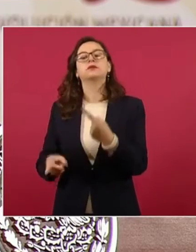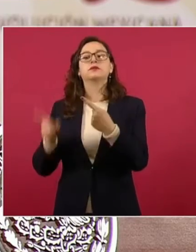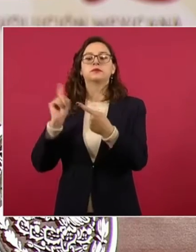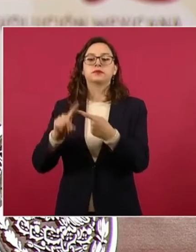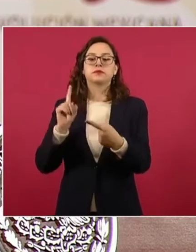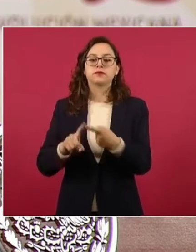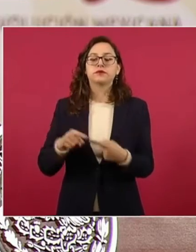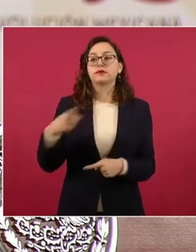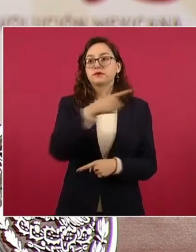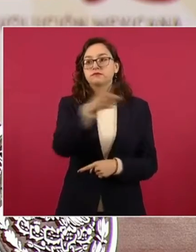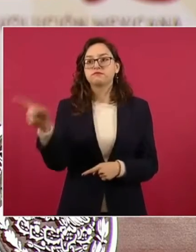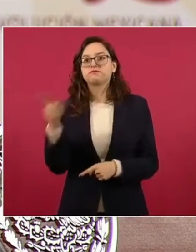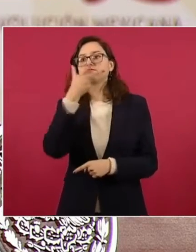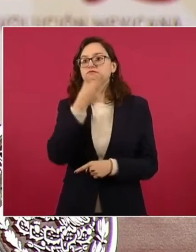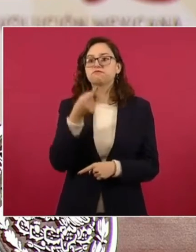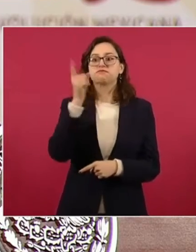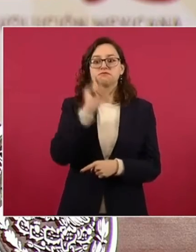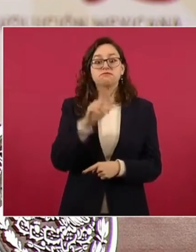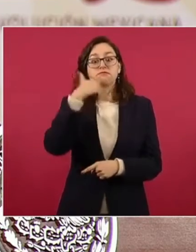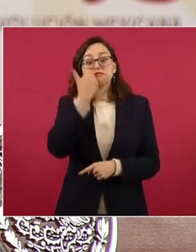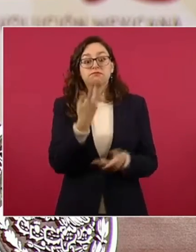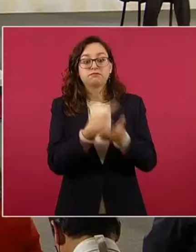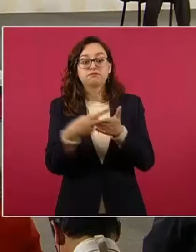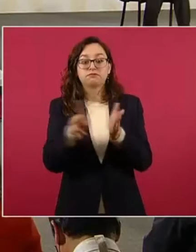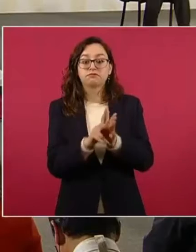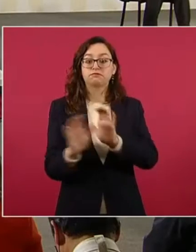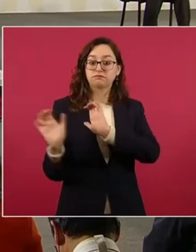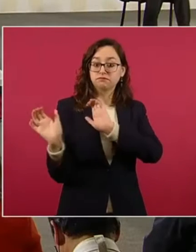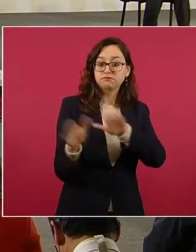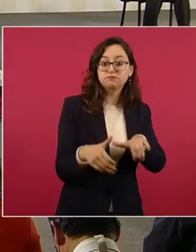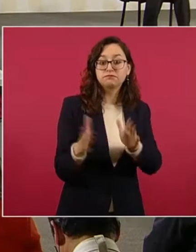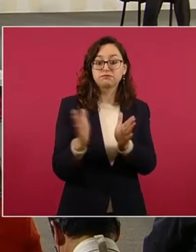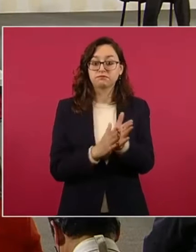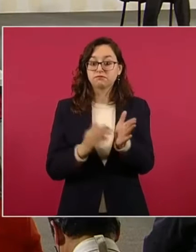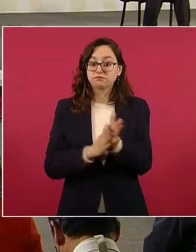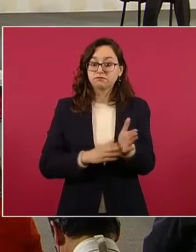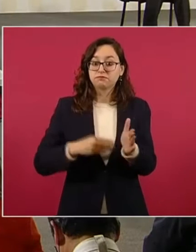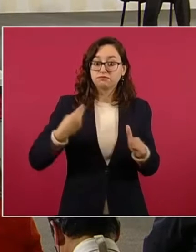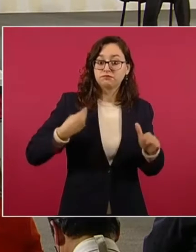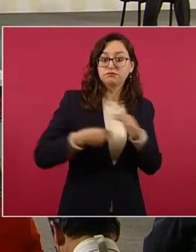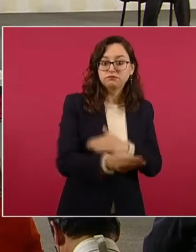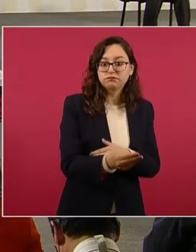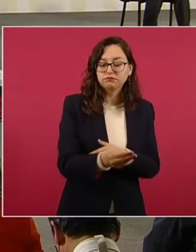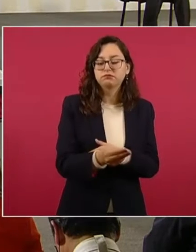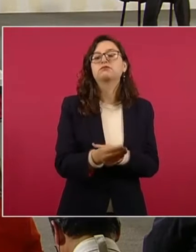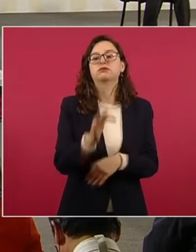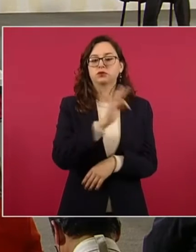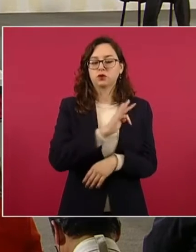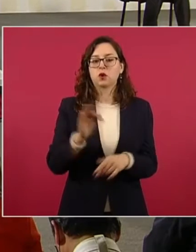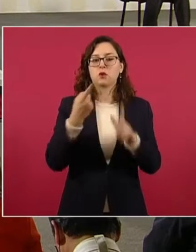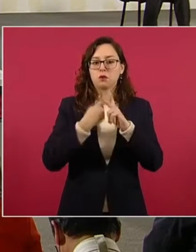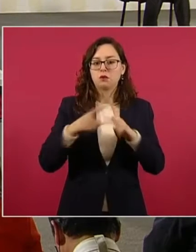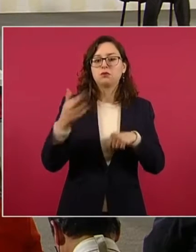que ingrese sus documentos para una de estas vacantes sería el primero en iniciar su proceso hasta la